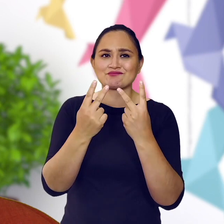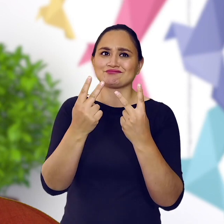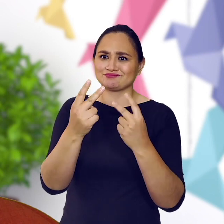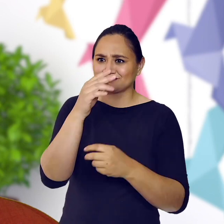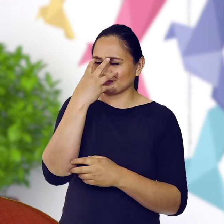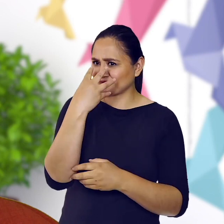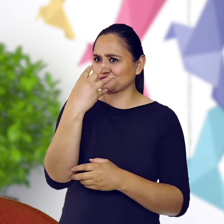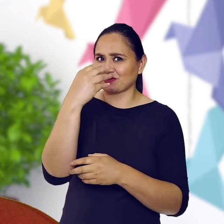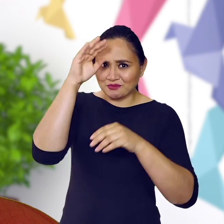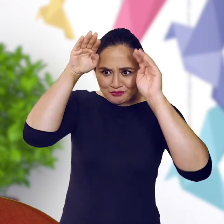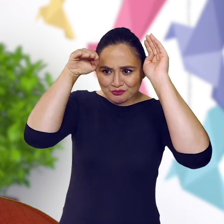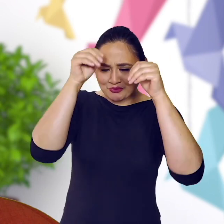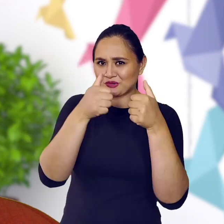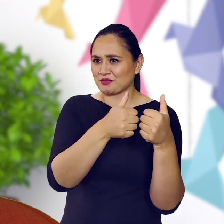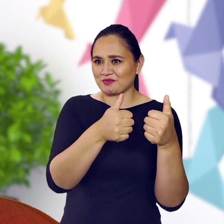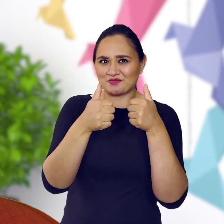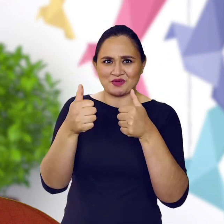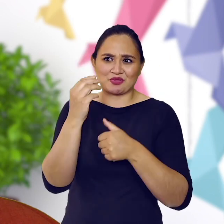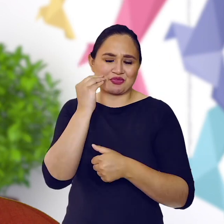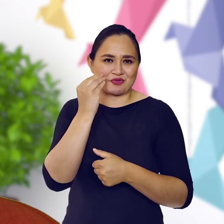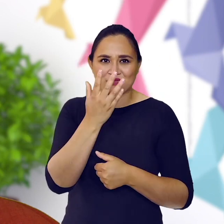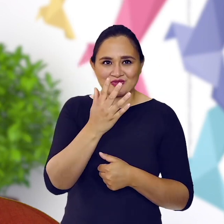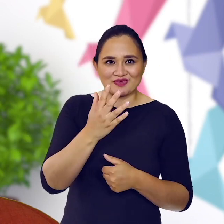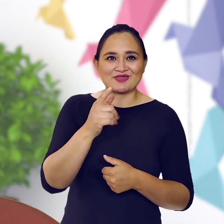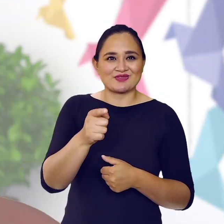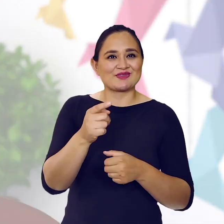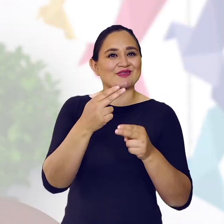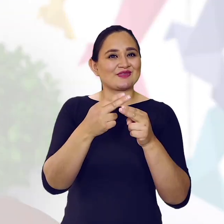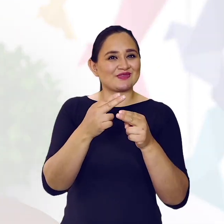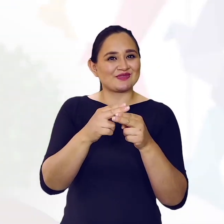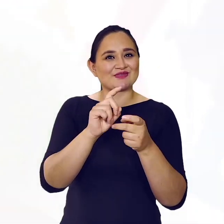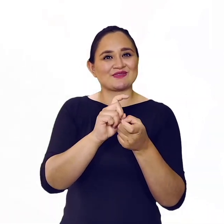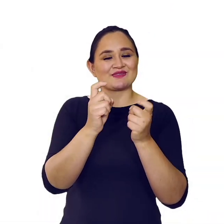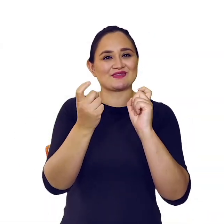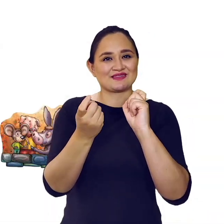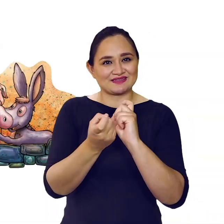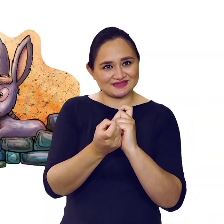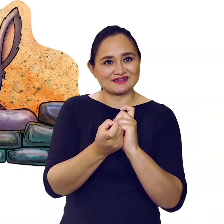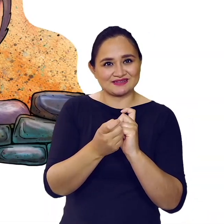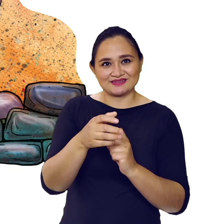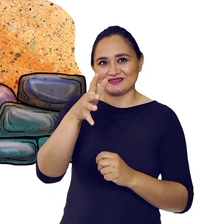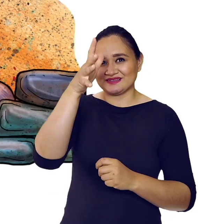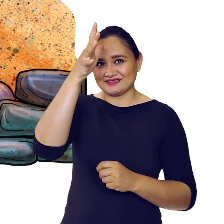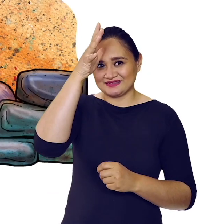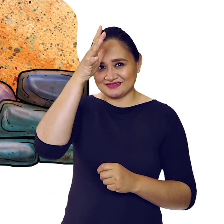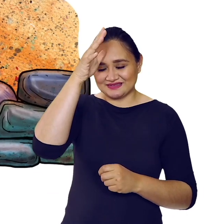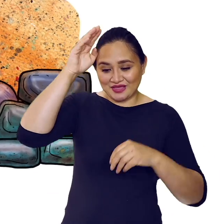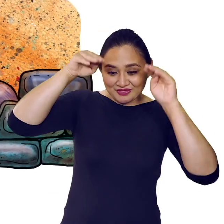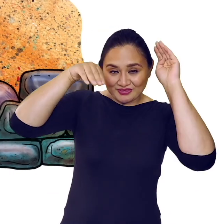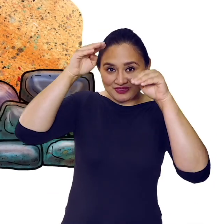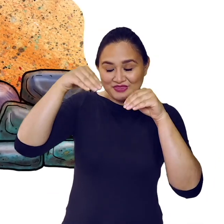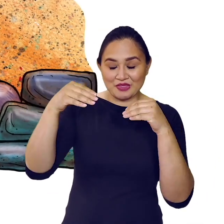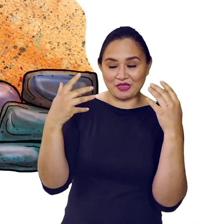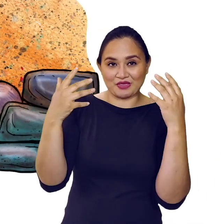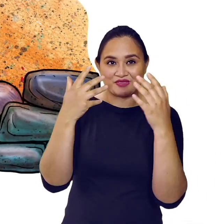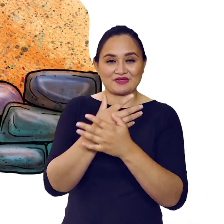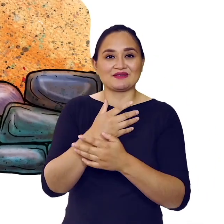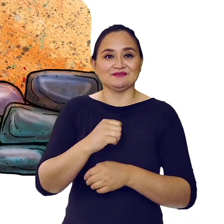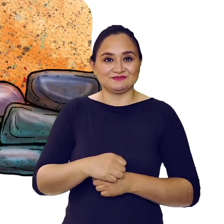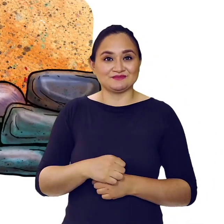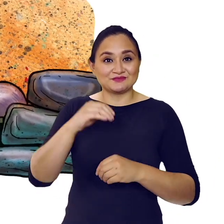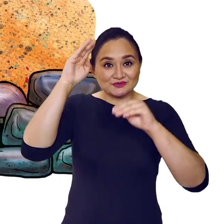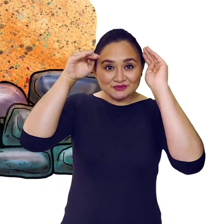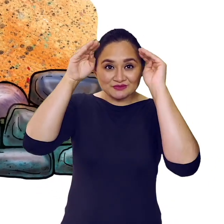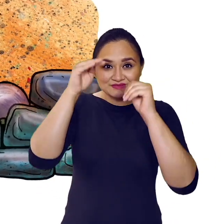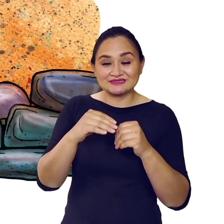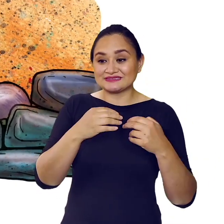cuenta de que los burros no eran nada tontos, decidieron cambiar el nombre al juego El Burro por El Despistado. Y Bruno, que